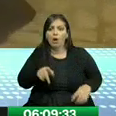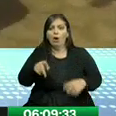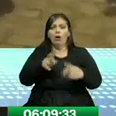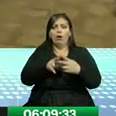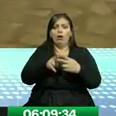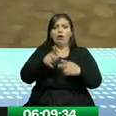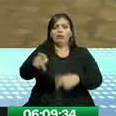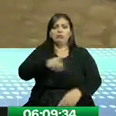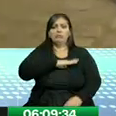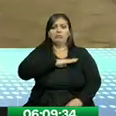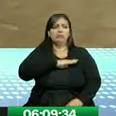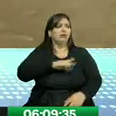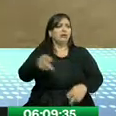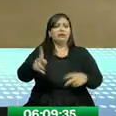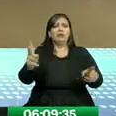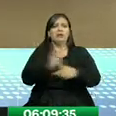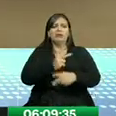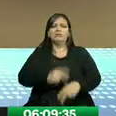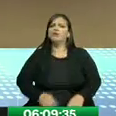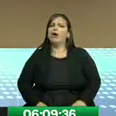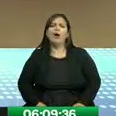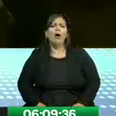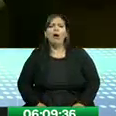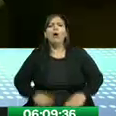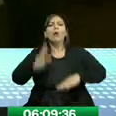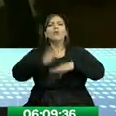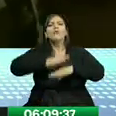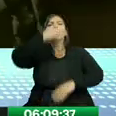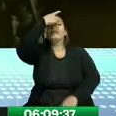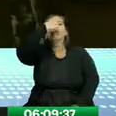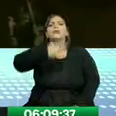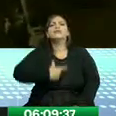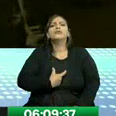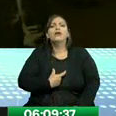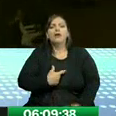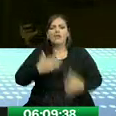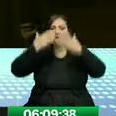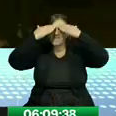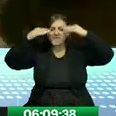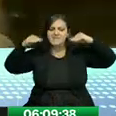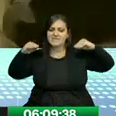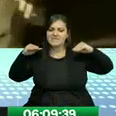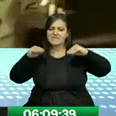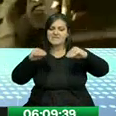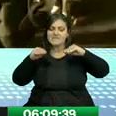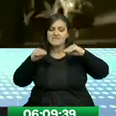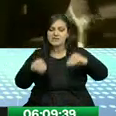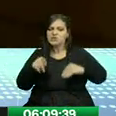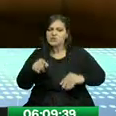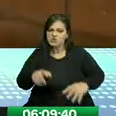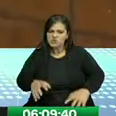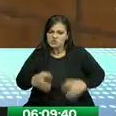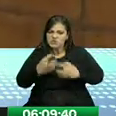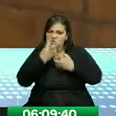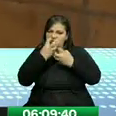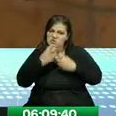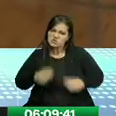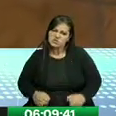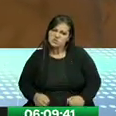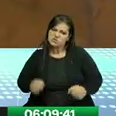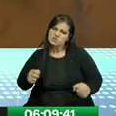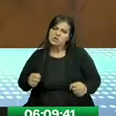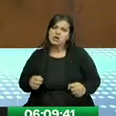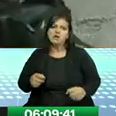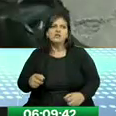sus perros, estos pitbull, pero los adiestran bien, no precisamente para agredir, sino para vivir normal y convivir con su amo, ¿no? Normalmente.